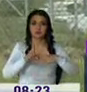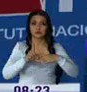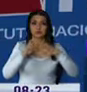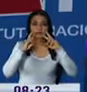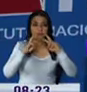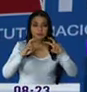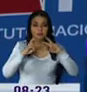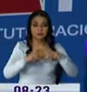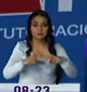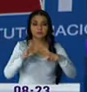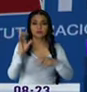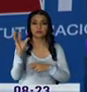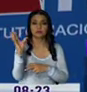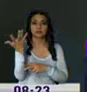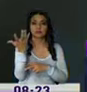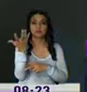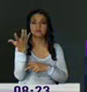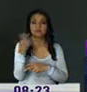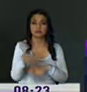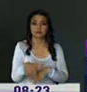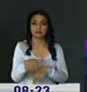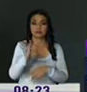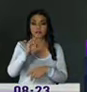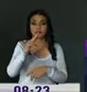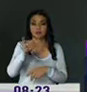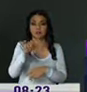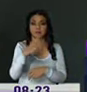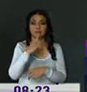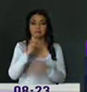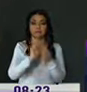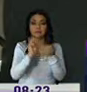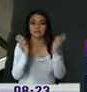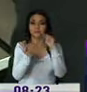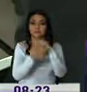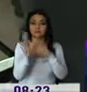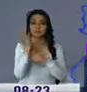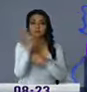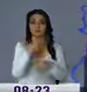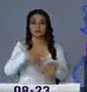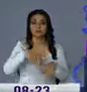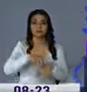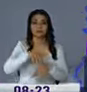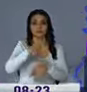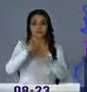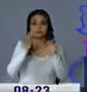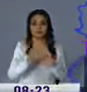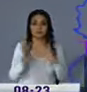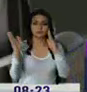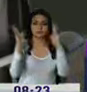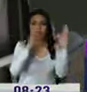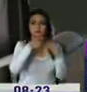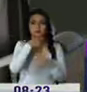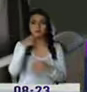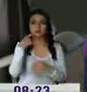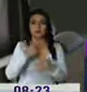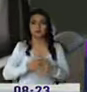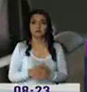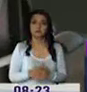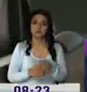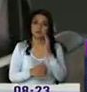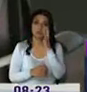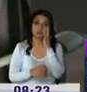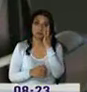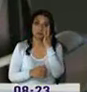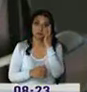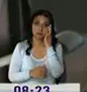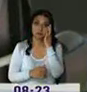Alertas Hidrometeorológicas del INAMI, mencionaron que estos cambios son normales en la temporada seca. Se debe